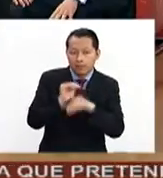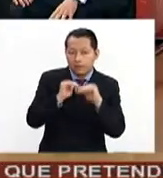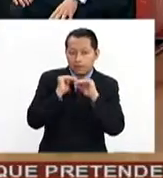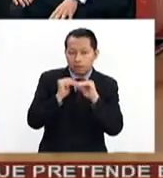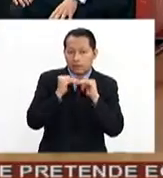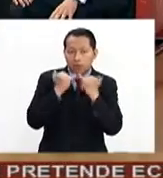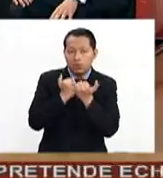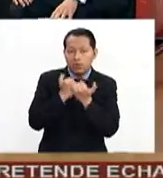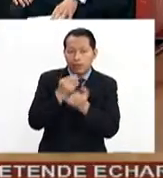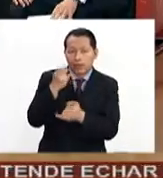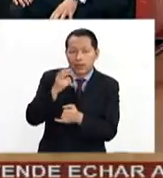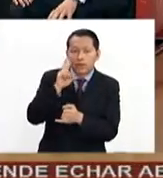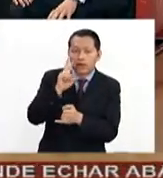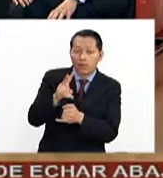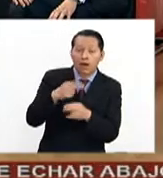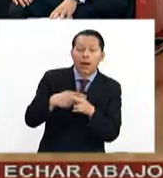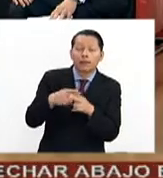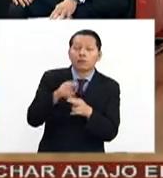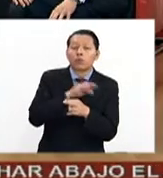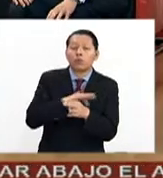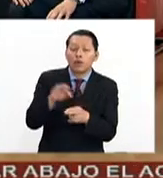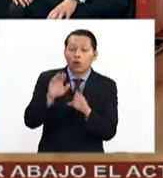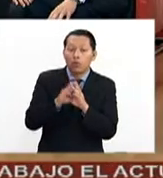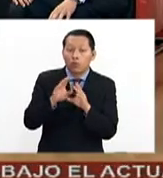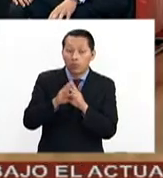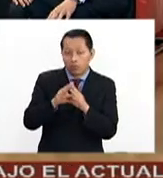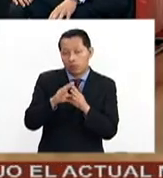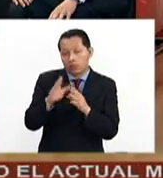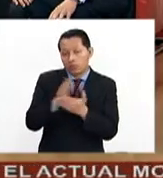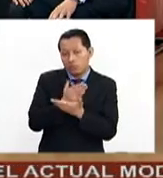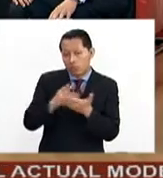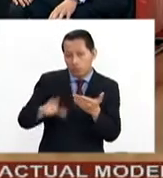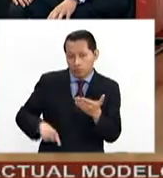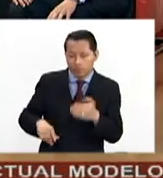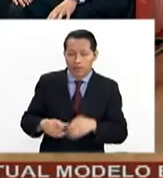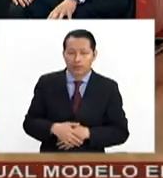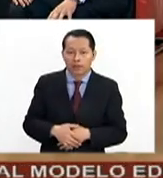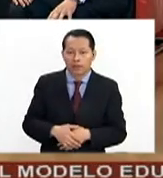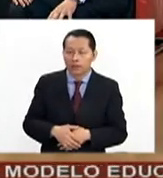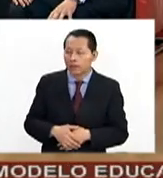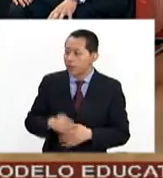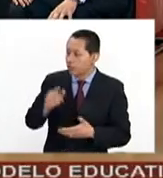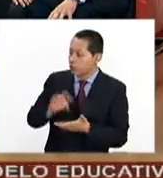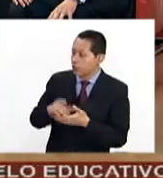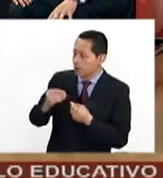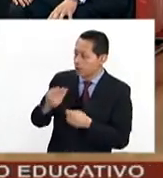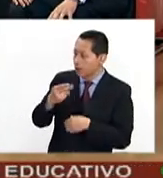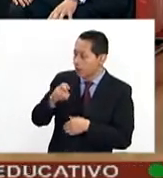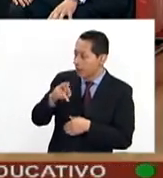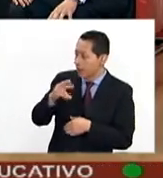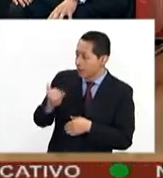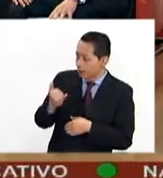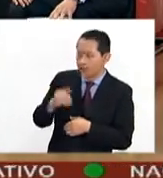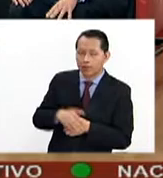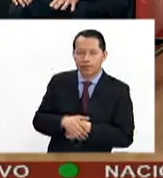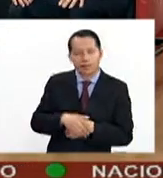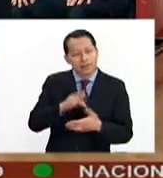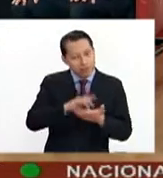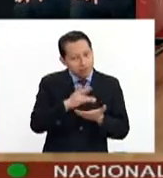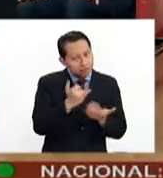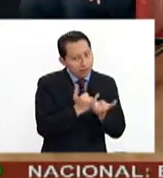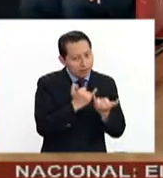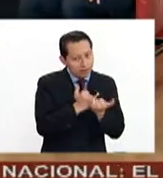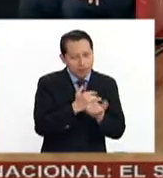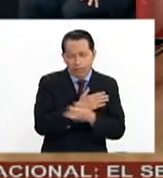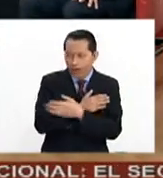democracia, y allí veremos hasta qué punto existe la verdadera división de poder. Protector de la gente. Pues muchísimas gracias, Ekri Fulminares. No, al contrario, gracias a gracias, ustedes. Un